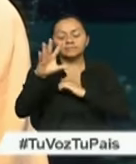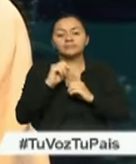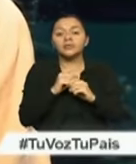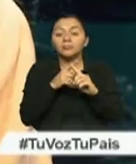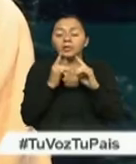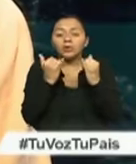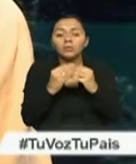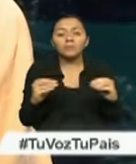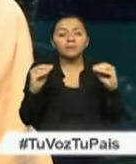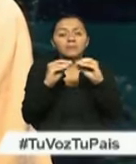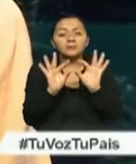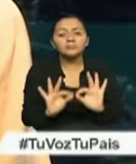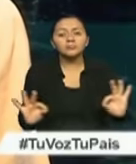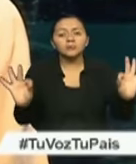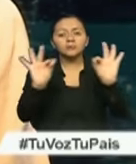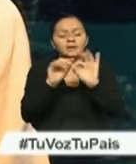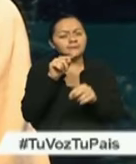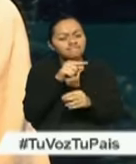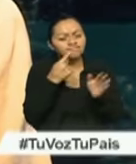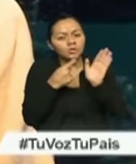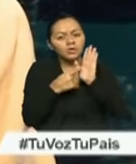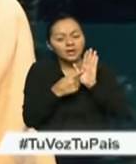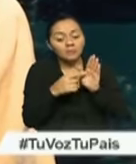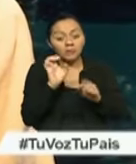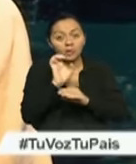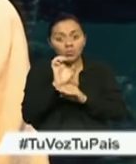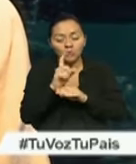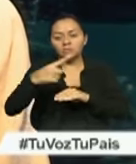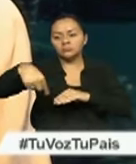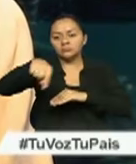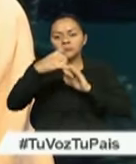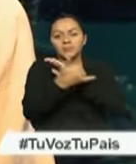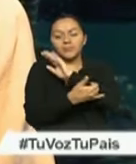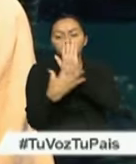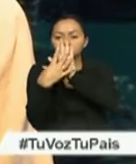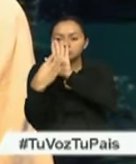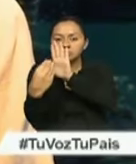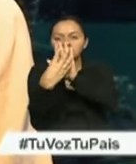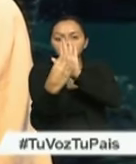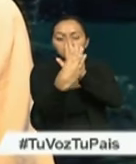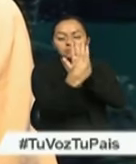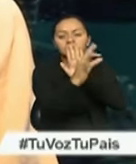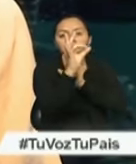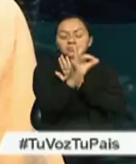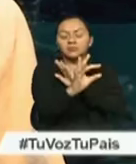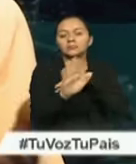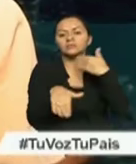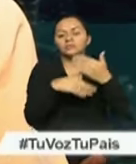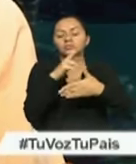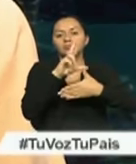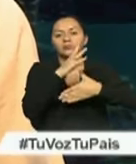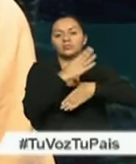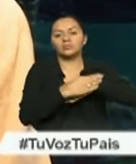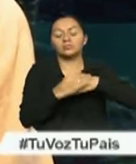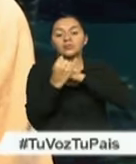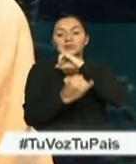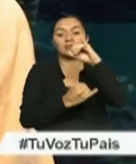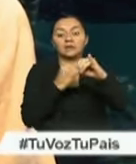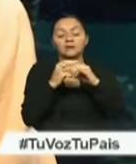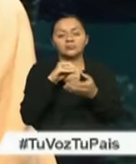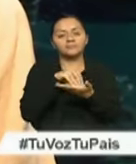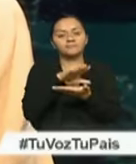Y esperamos que el ejemplo de Ecuador sea seguido por otros países en la región e